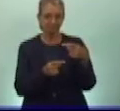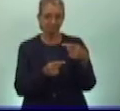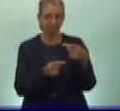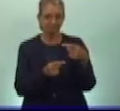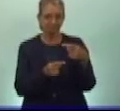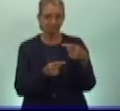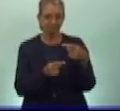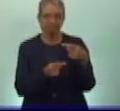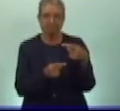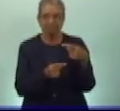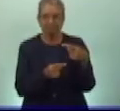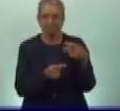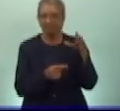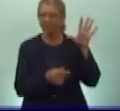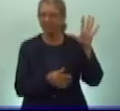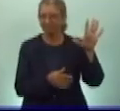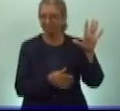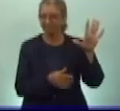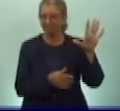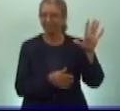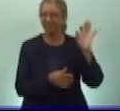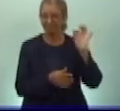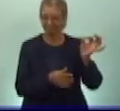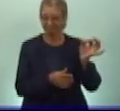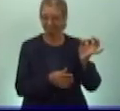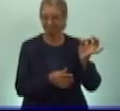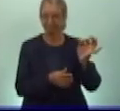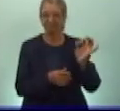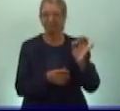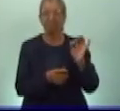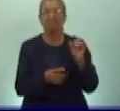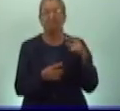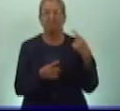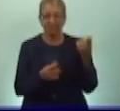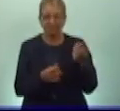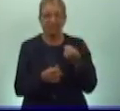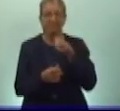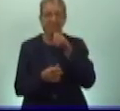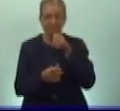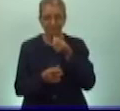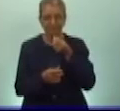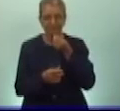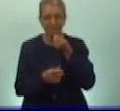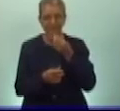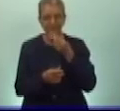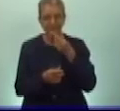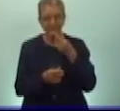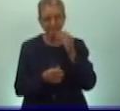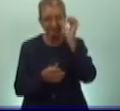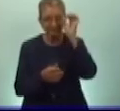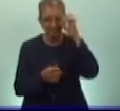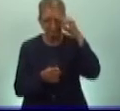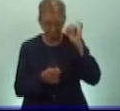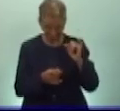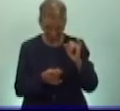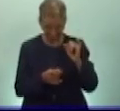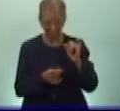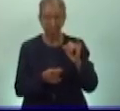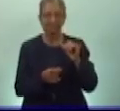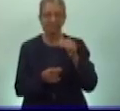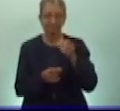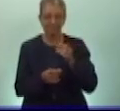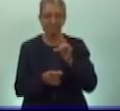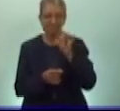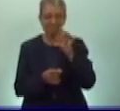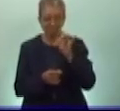igual a 5, muy bien. Por lo tanto, podemos responder de forma afirmativa que sí, o sea, que 15